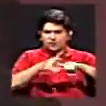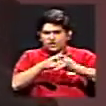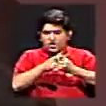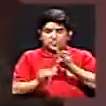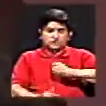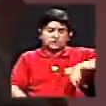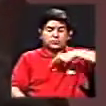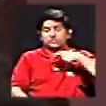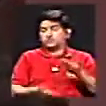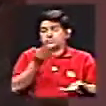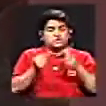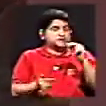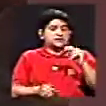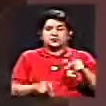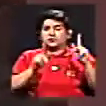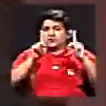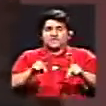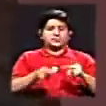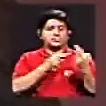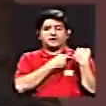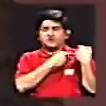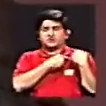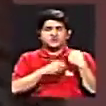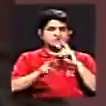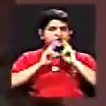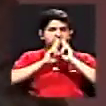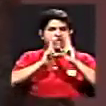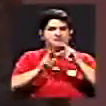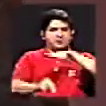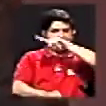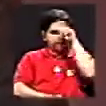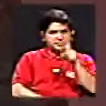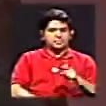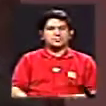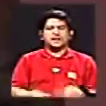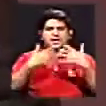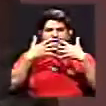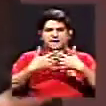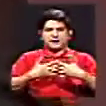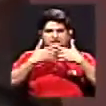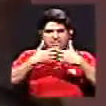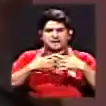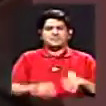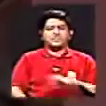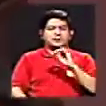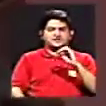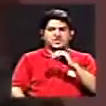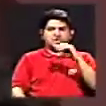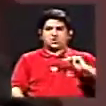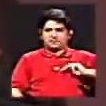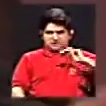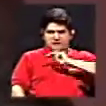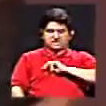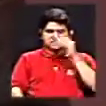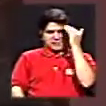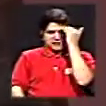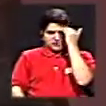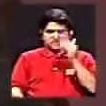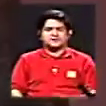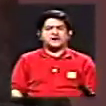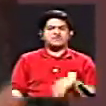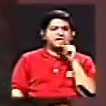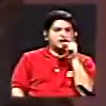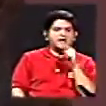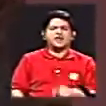nosotros no seríamos los encargados de contestar eso. Eso habría que preguntárselo a las autoridades del ministerio y saber cuál es el esquema que ellos tienen para controlar a